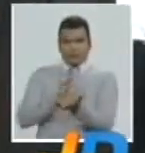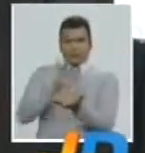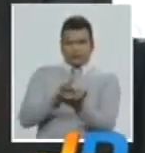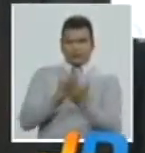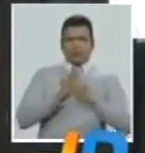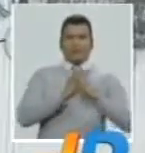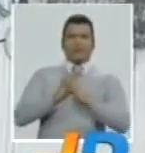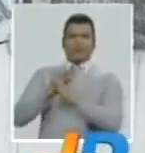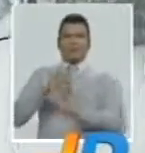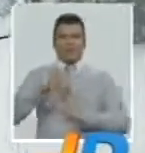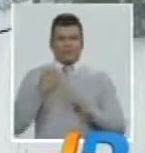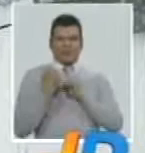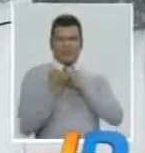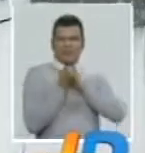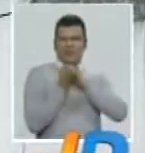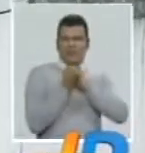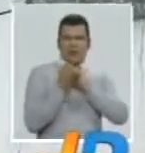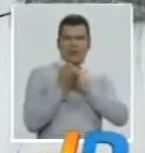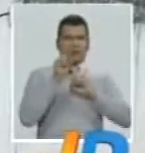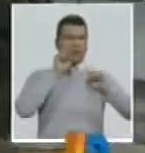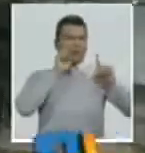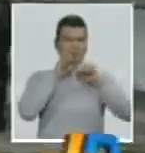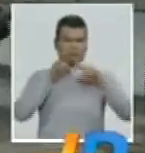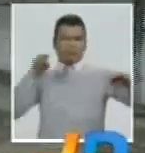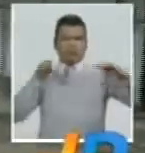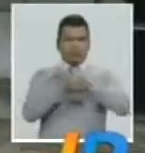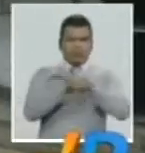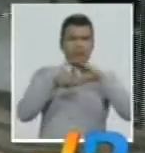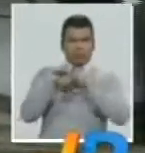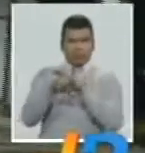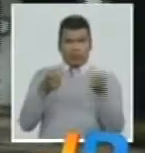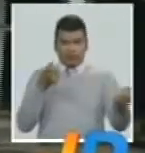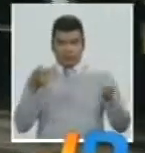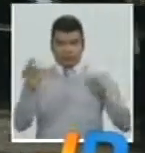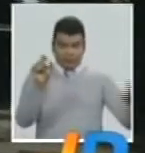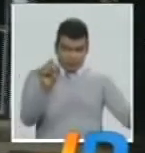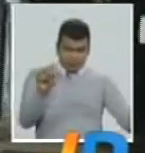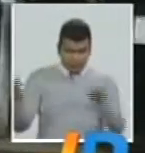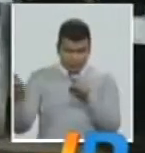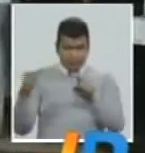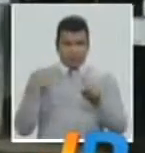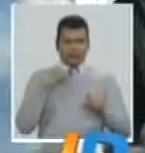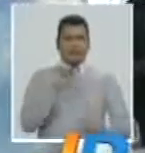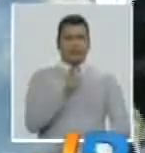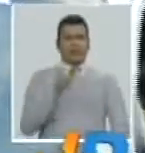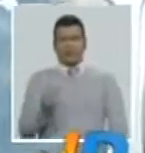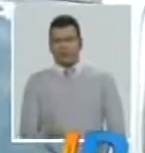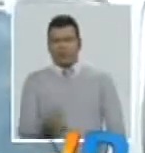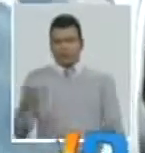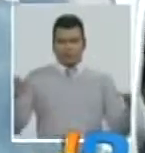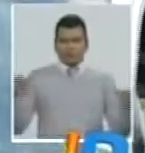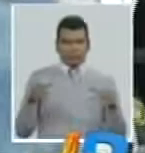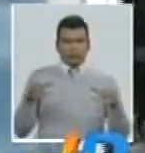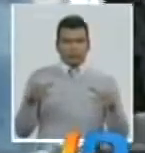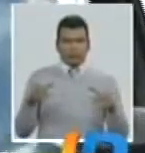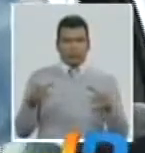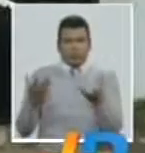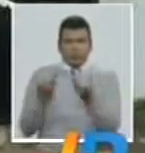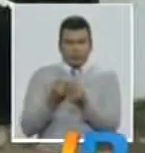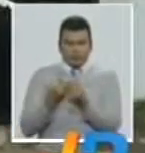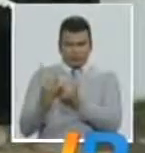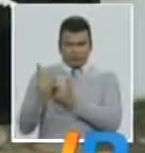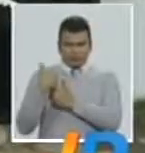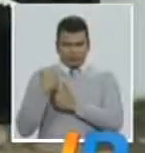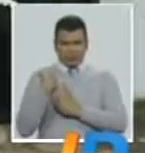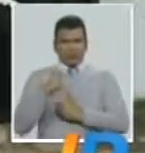de los menores que se amotinaron con el propósito de fugarse. Después de ser controlada la situación, se adelantó el conteo de los jóvenes y la policía de infancia y